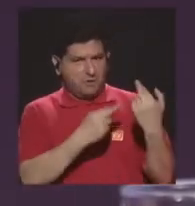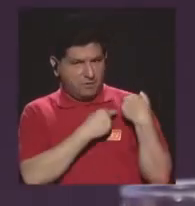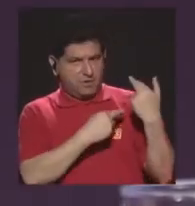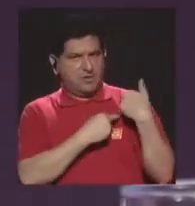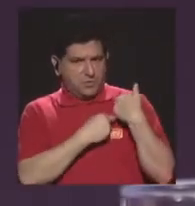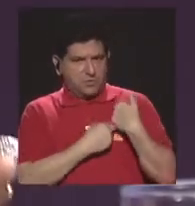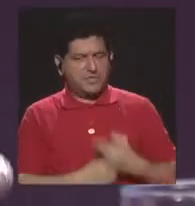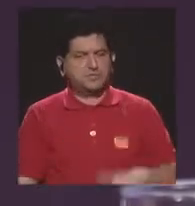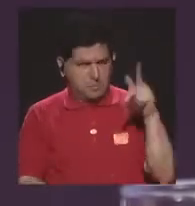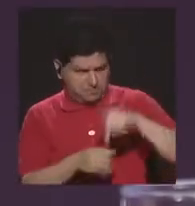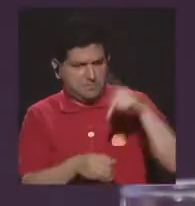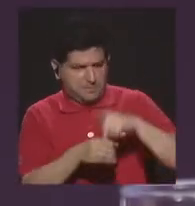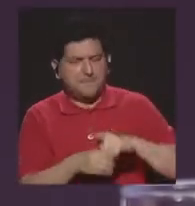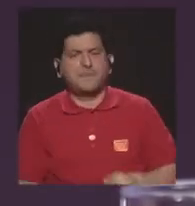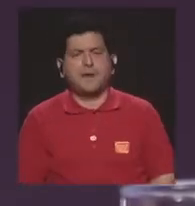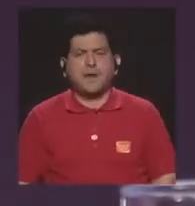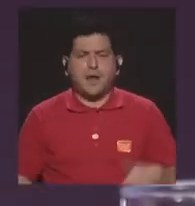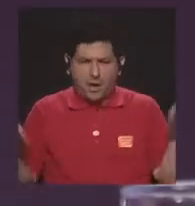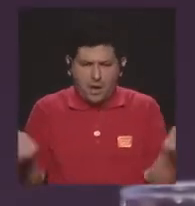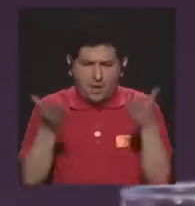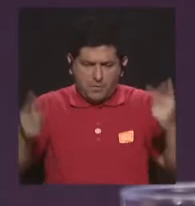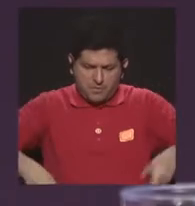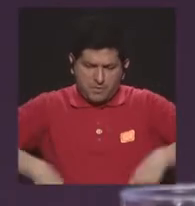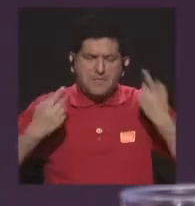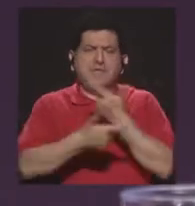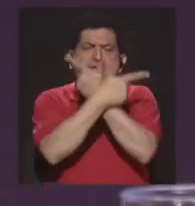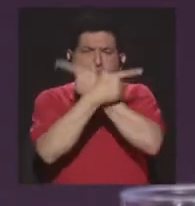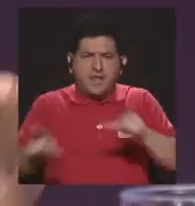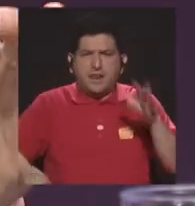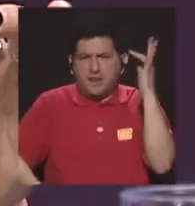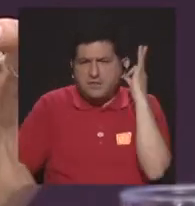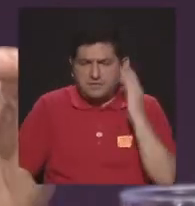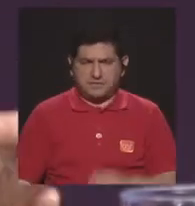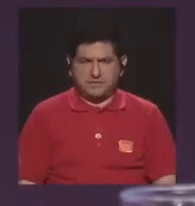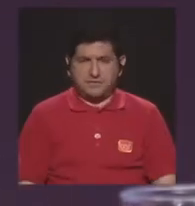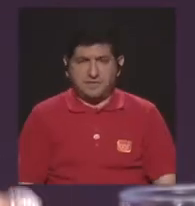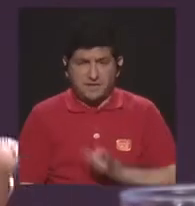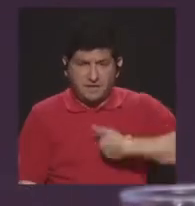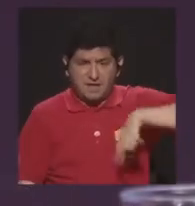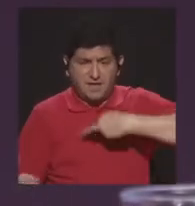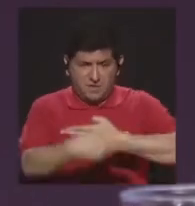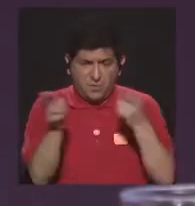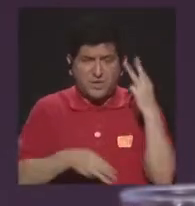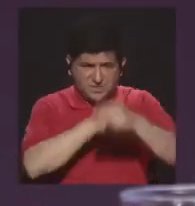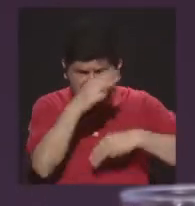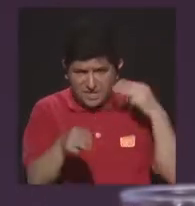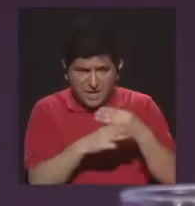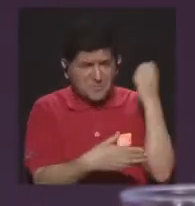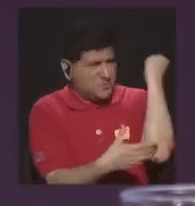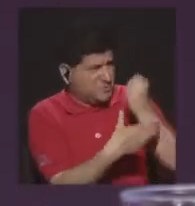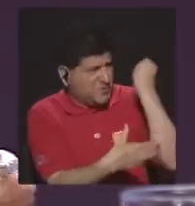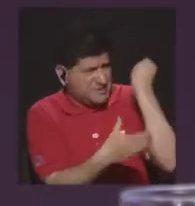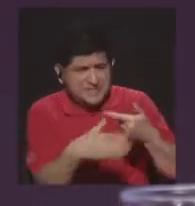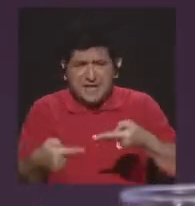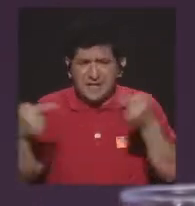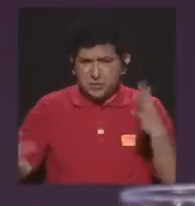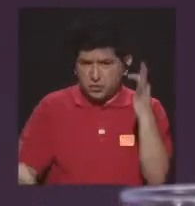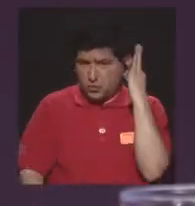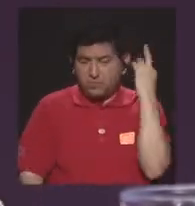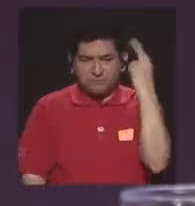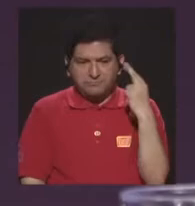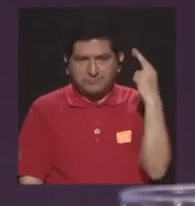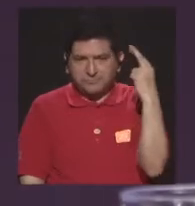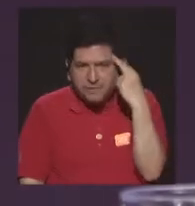responsabilidad toral en la promoción de la vida y la libertad de las mujeres. Y que en nuestra región y en el mundo estén asesinando mujeres es en buena